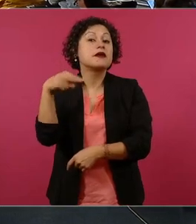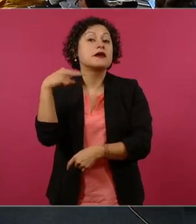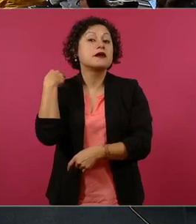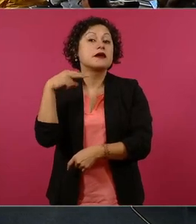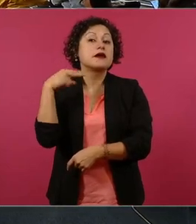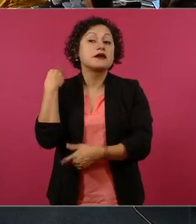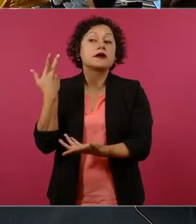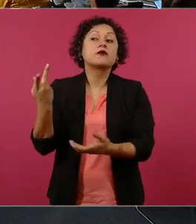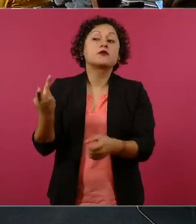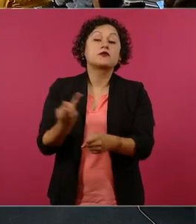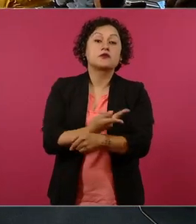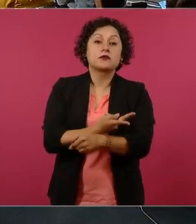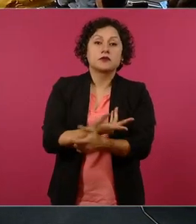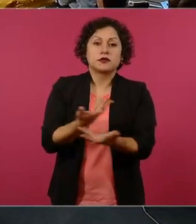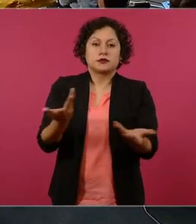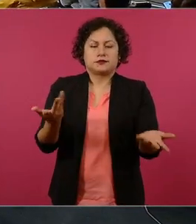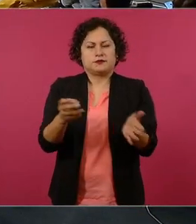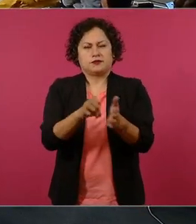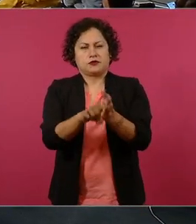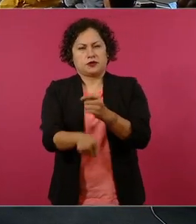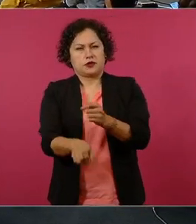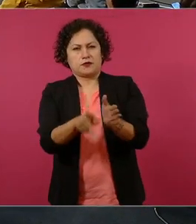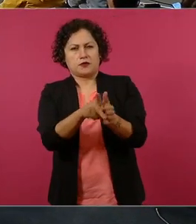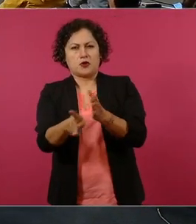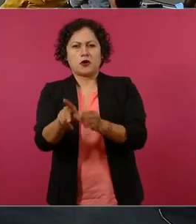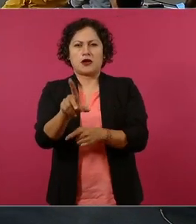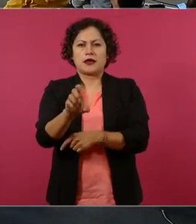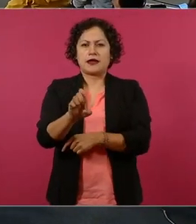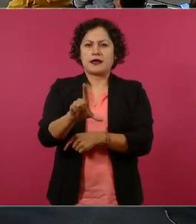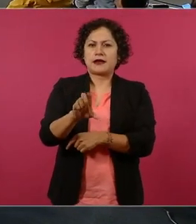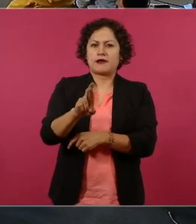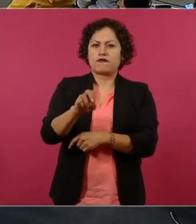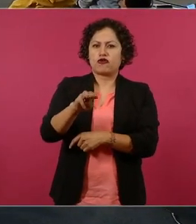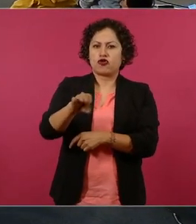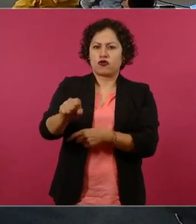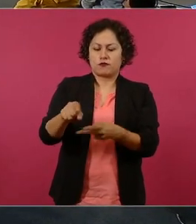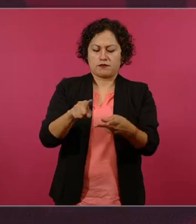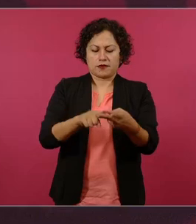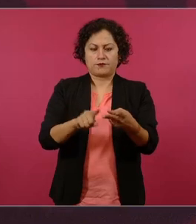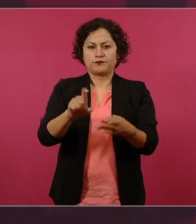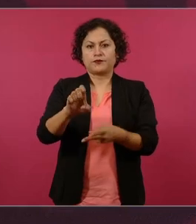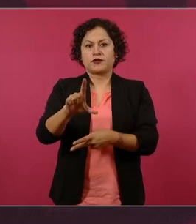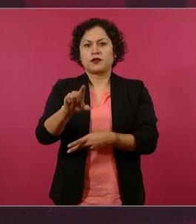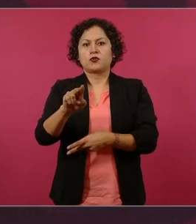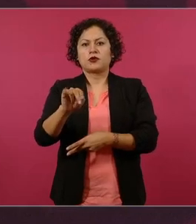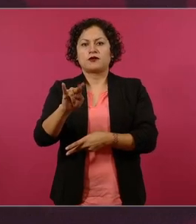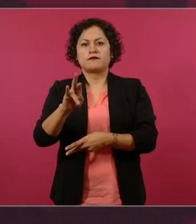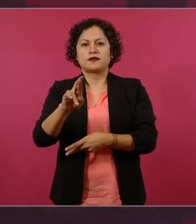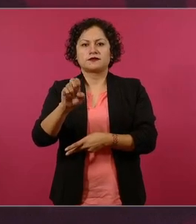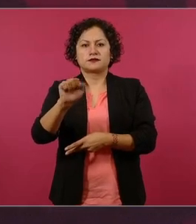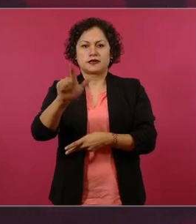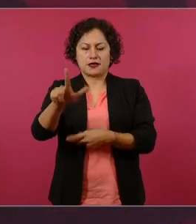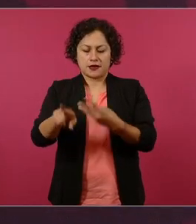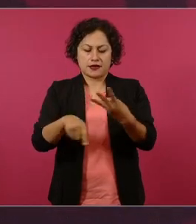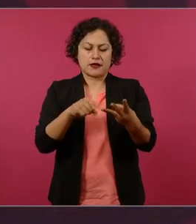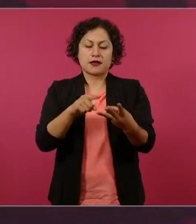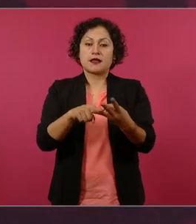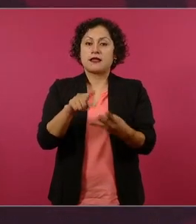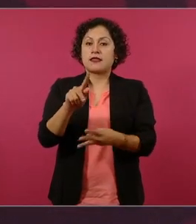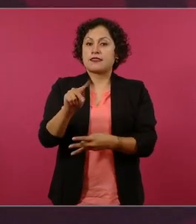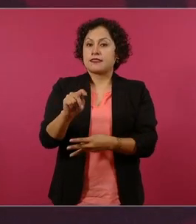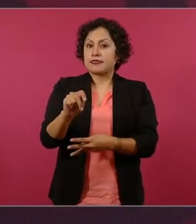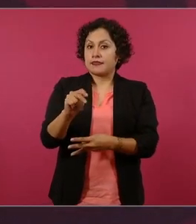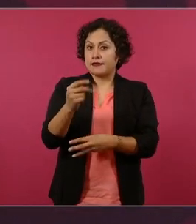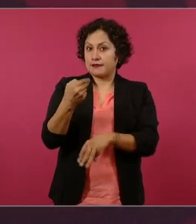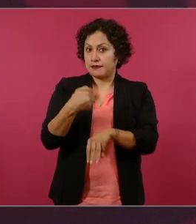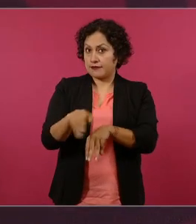el reforma El Universal Televisa este en el